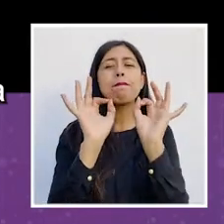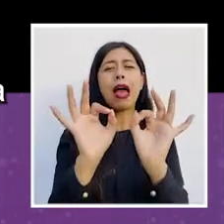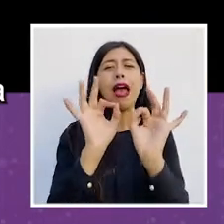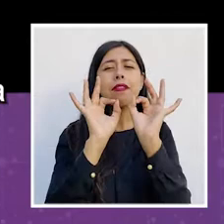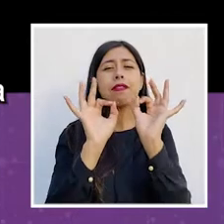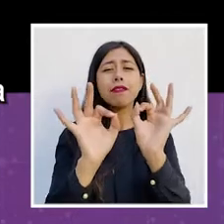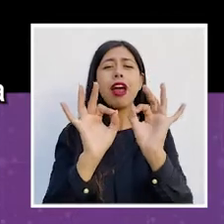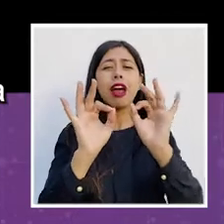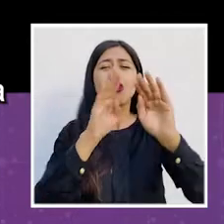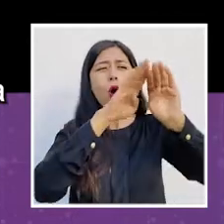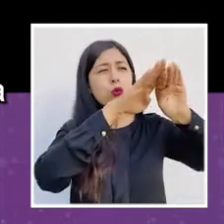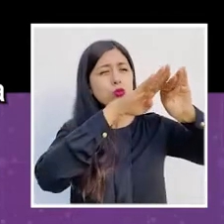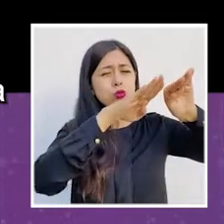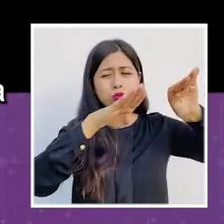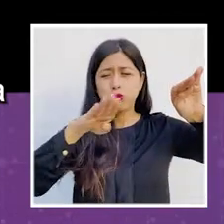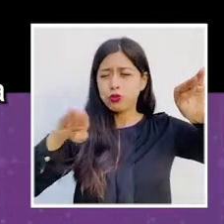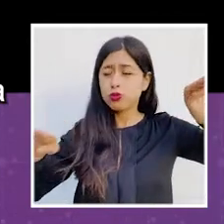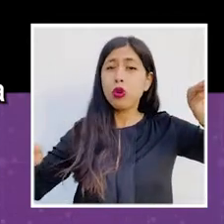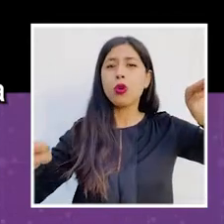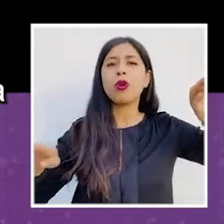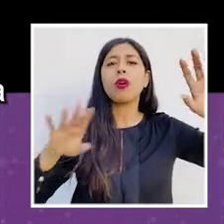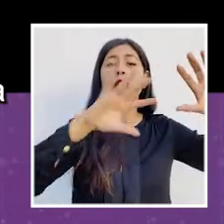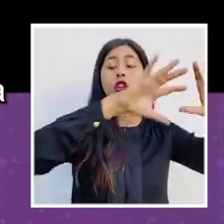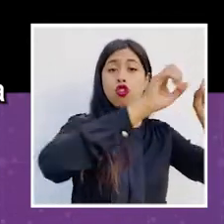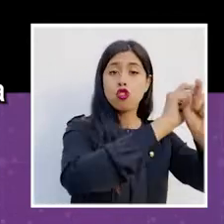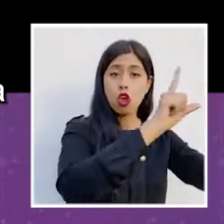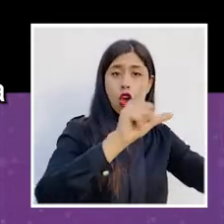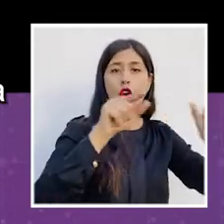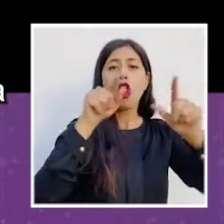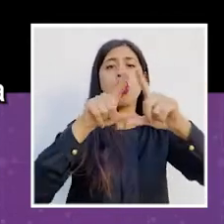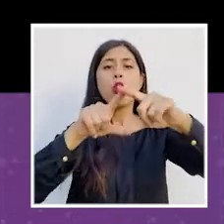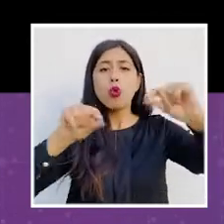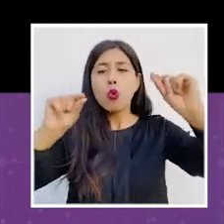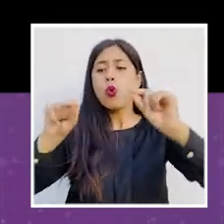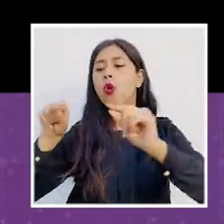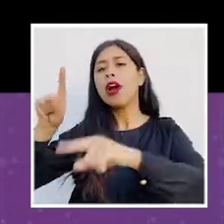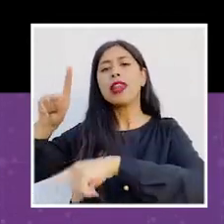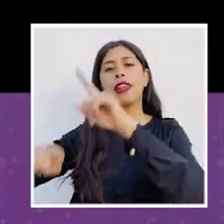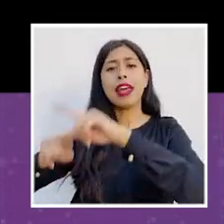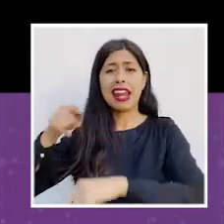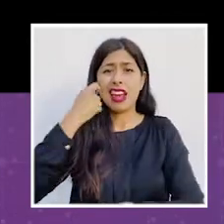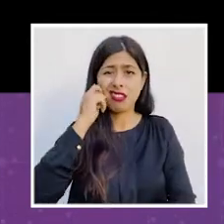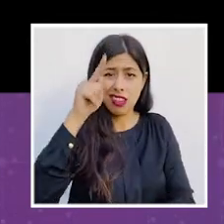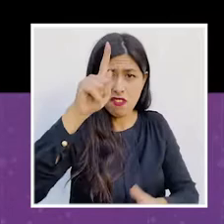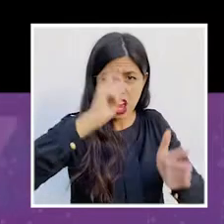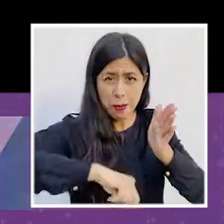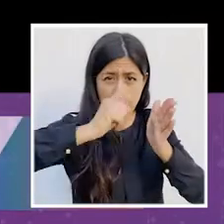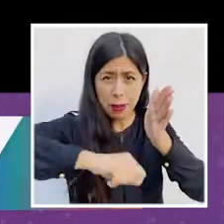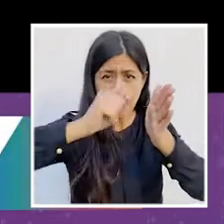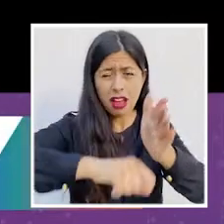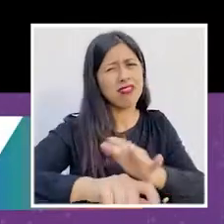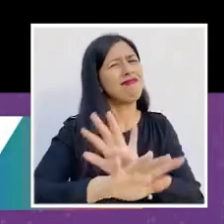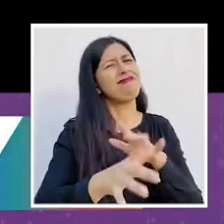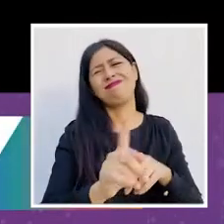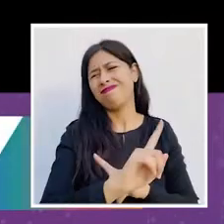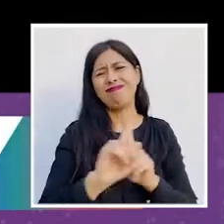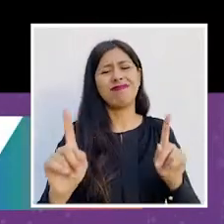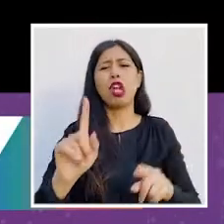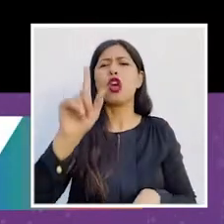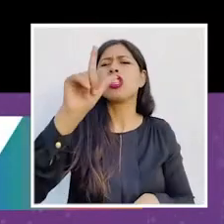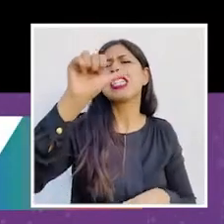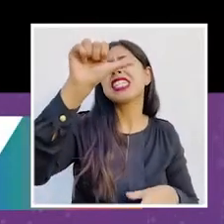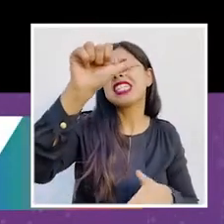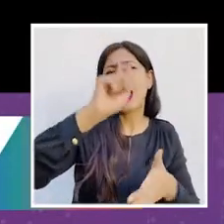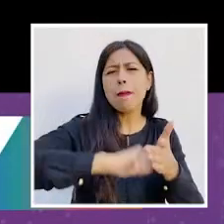perfecto alineamiento entre los tres cuerpos. Eso no ocurre todos los meses. Ocurre cada